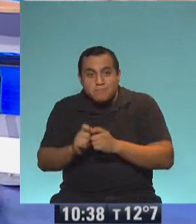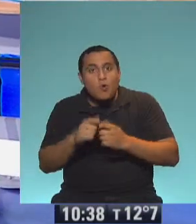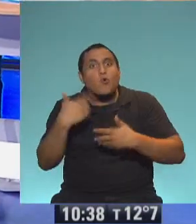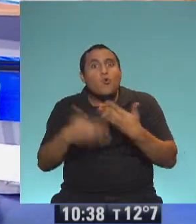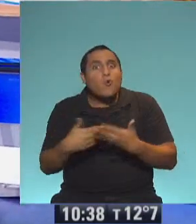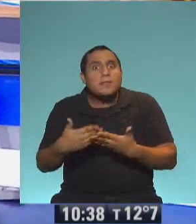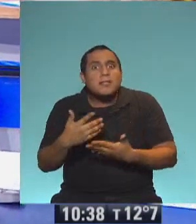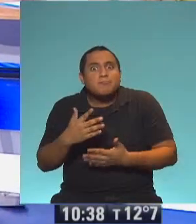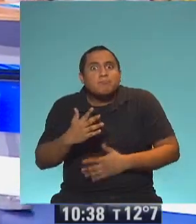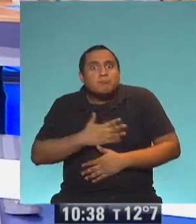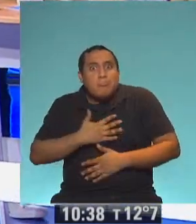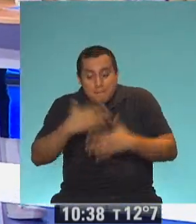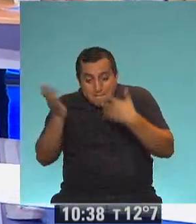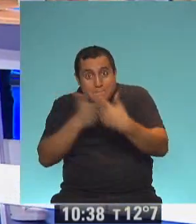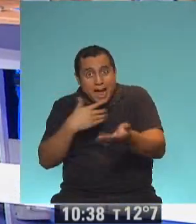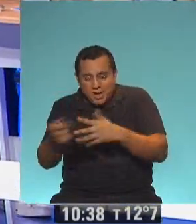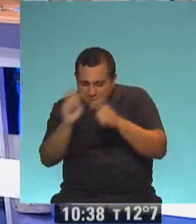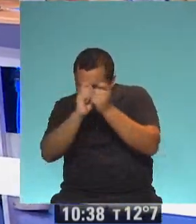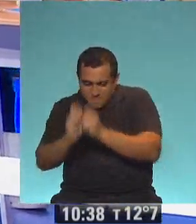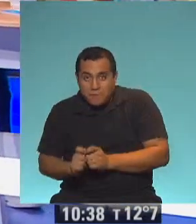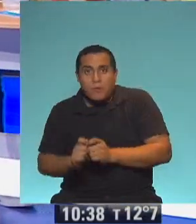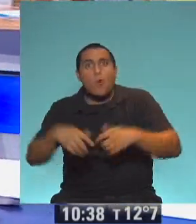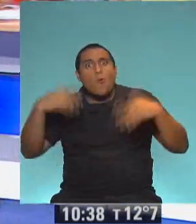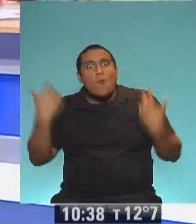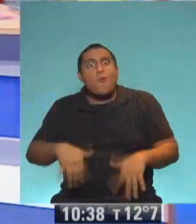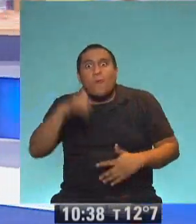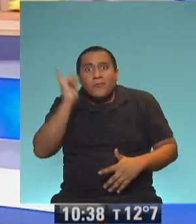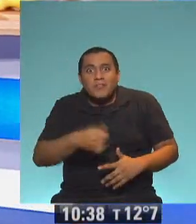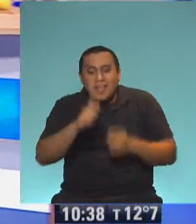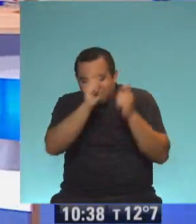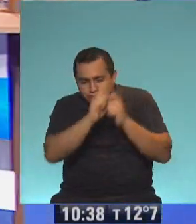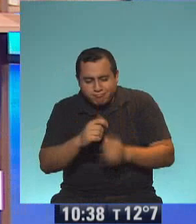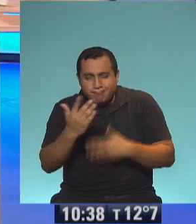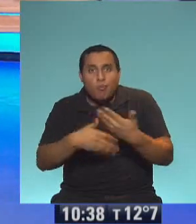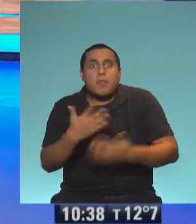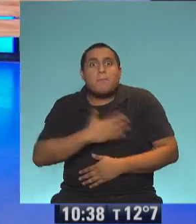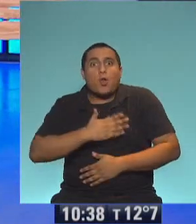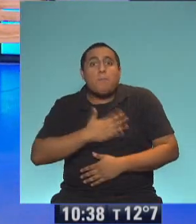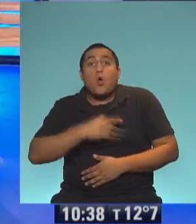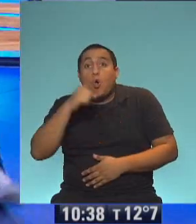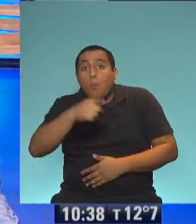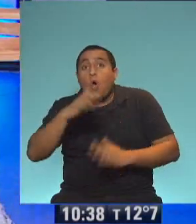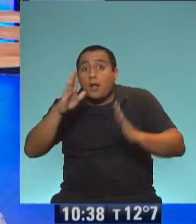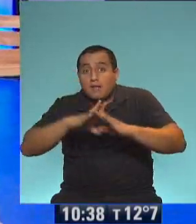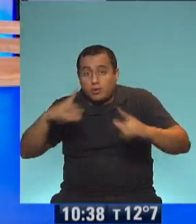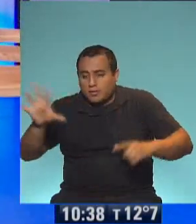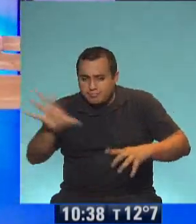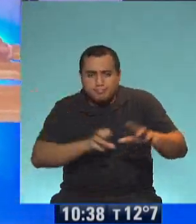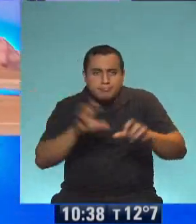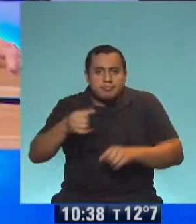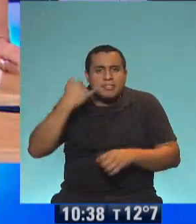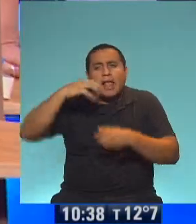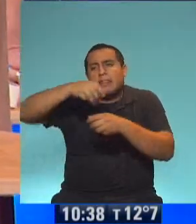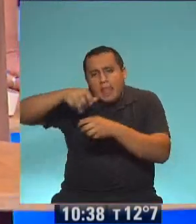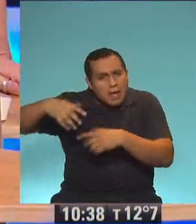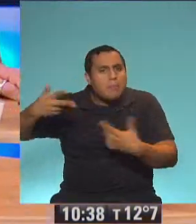juguetes nosotros con nuestras propias manos. Sí, vamos a hacer nuestros propios juguetes. Y ustedes juntaron sus cosas en casa. Tienen